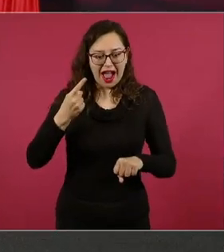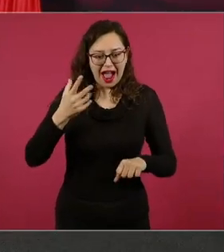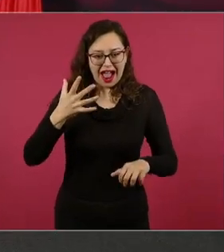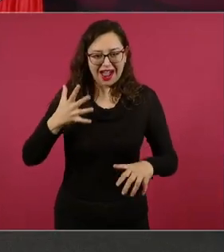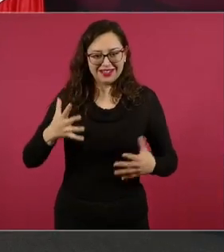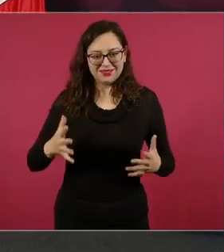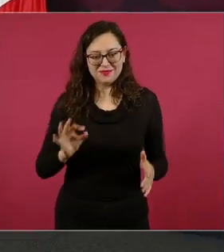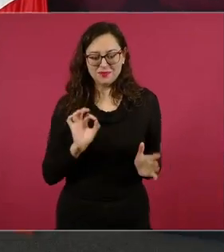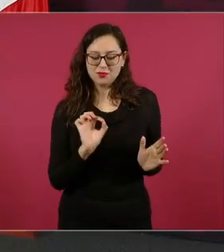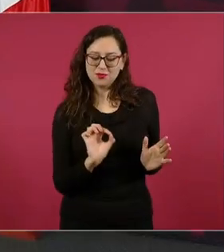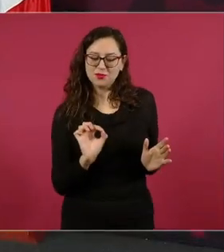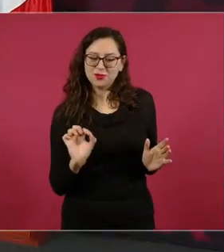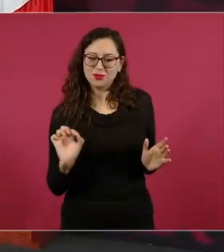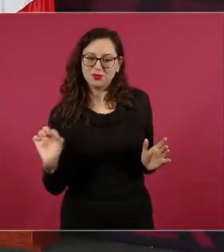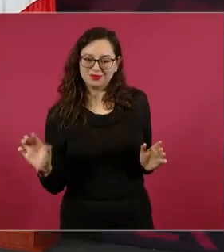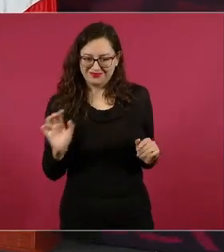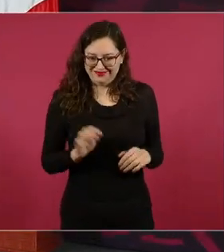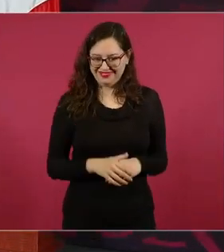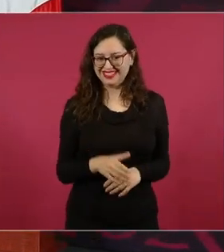puntitos.